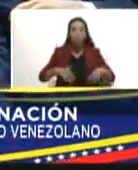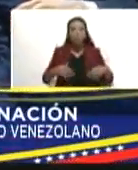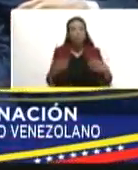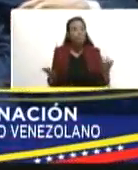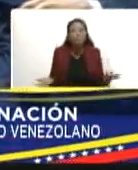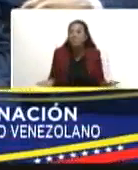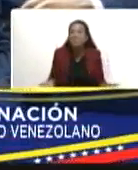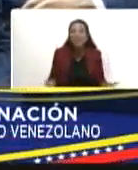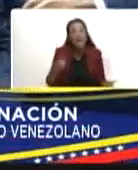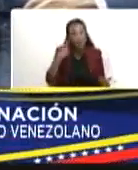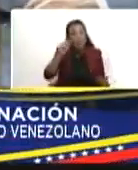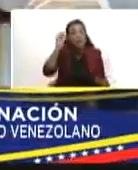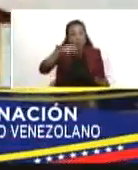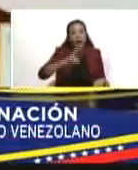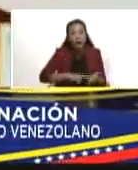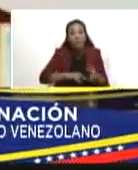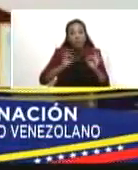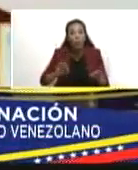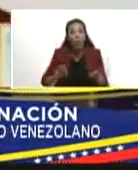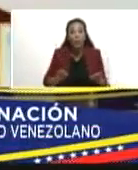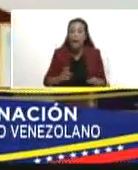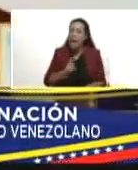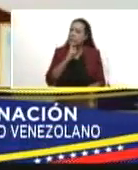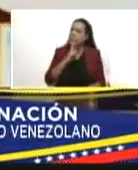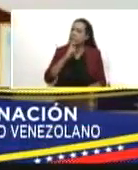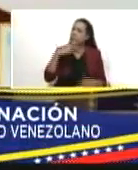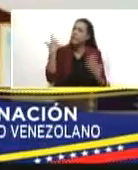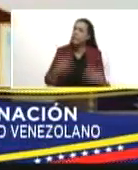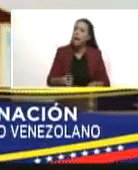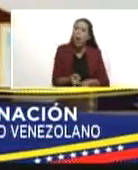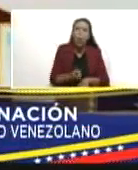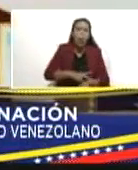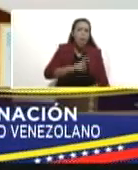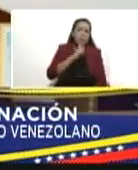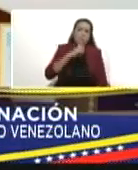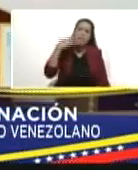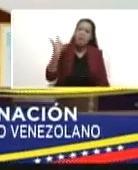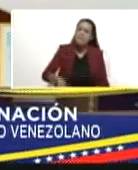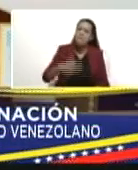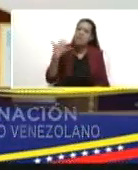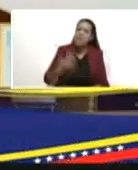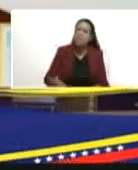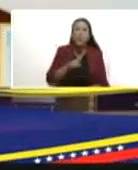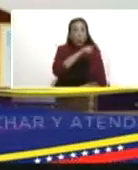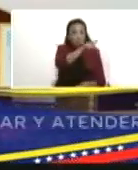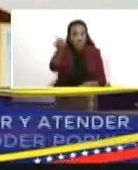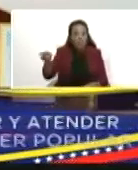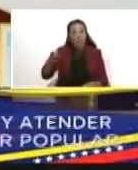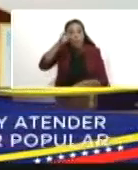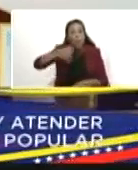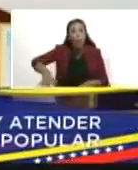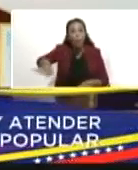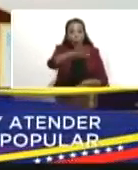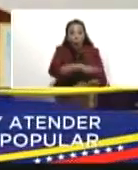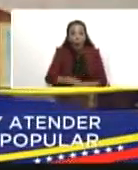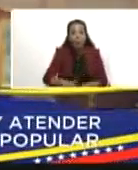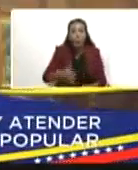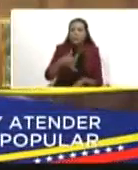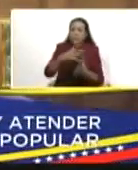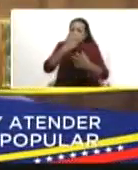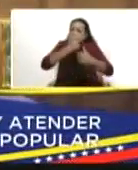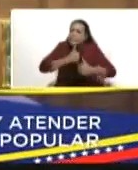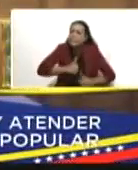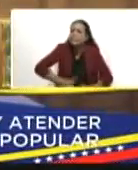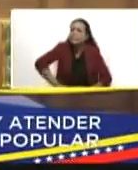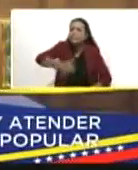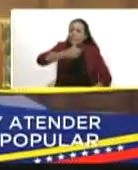que las ha pasado rudas rudas Ustedes han sostenido